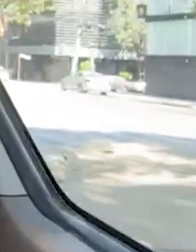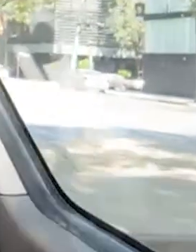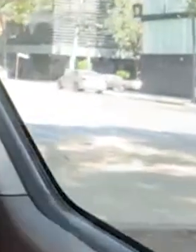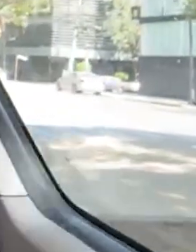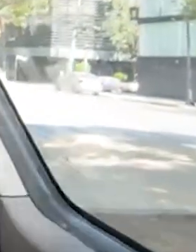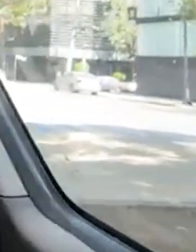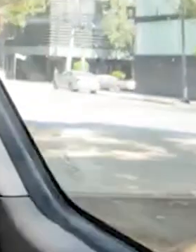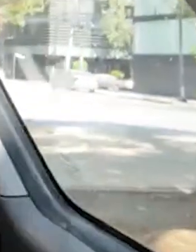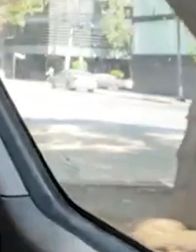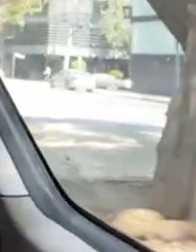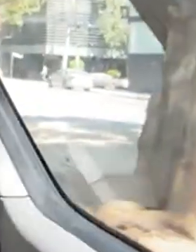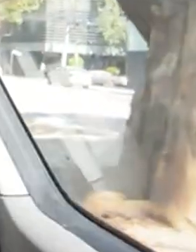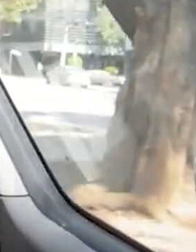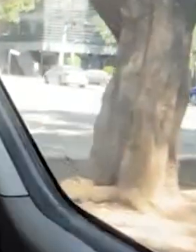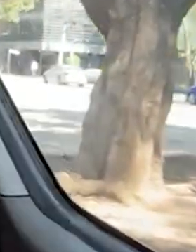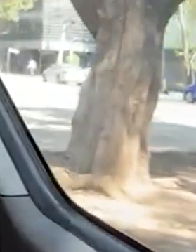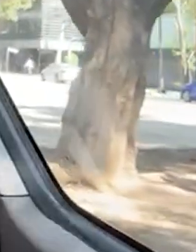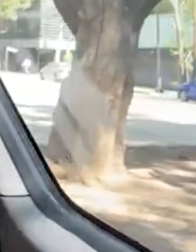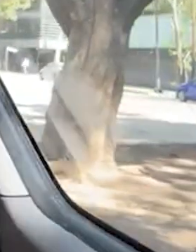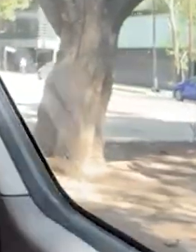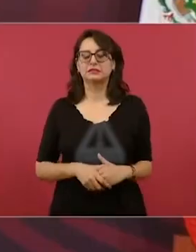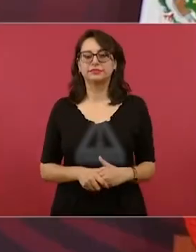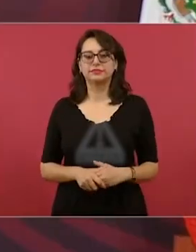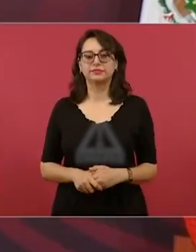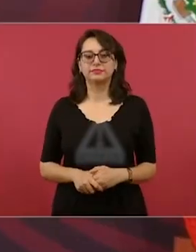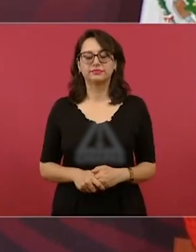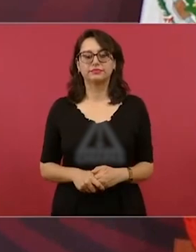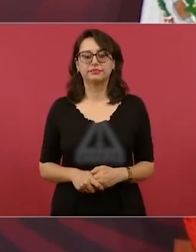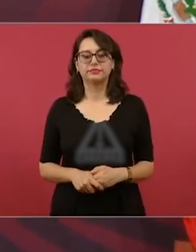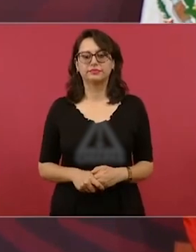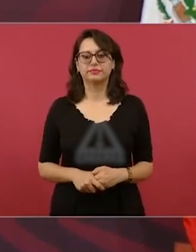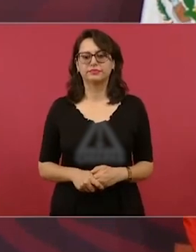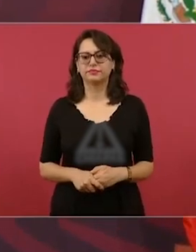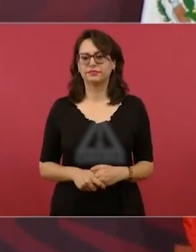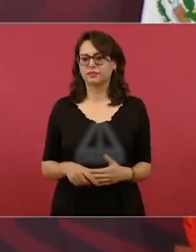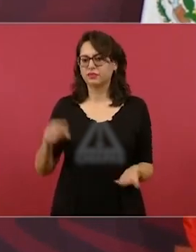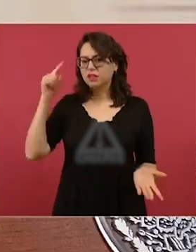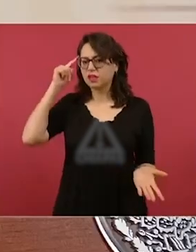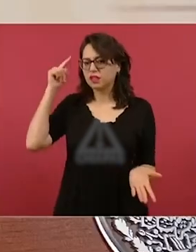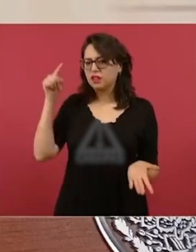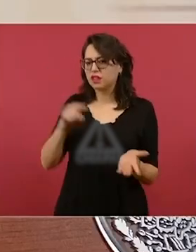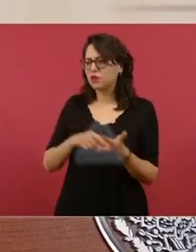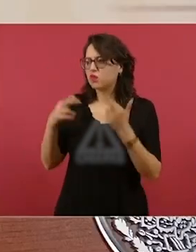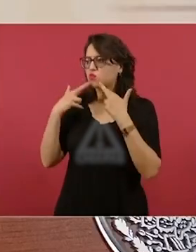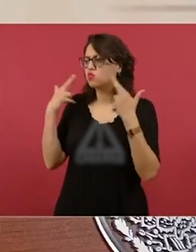los que el presidente habló hoy por la mañana. 100, ¿no?